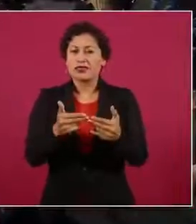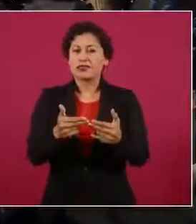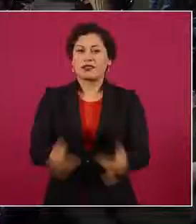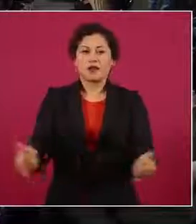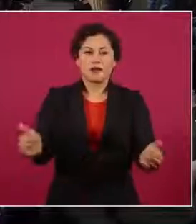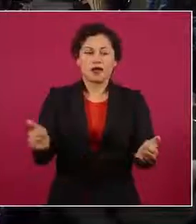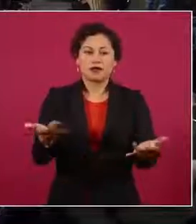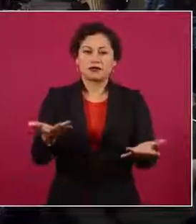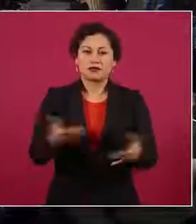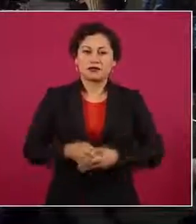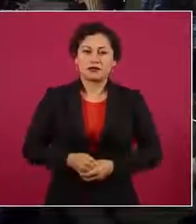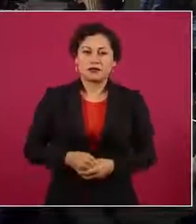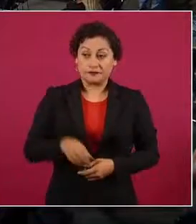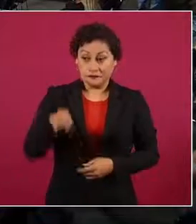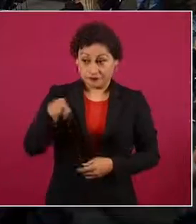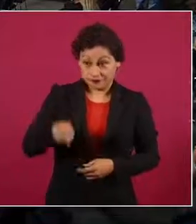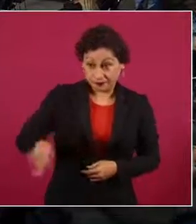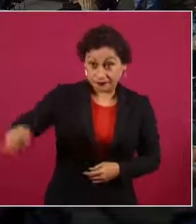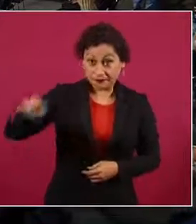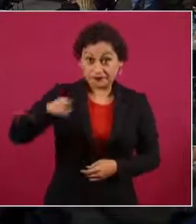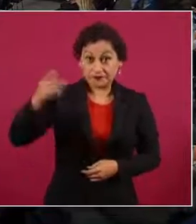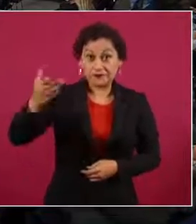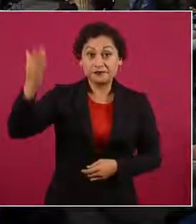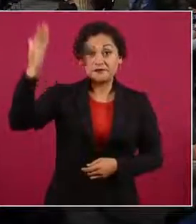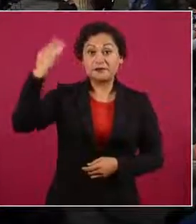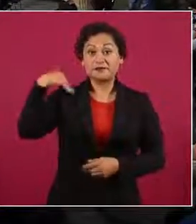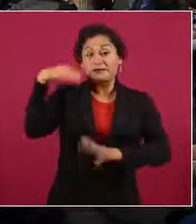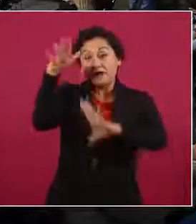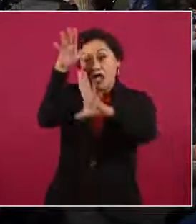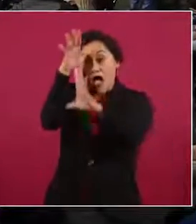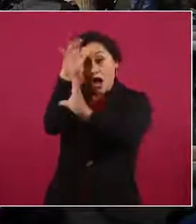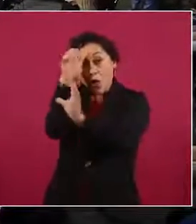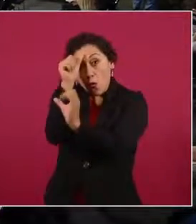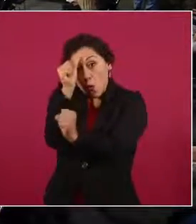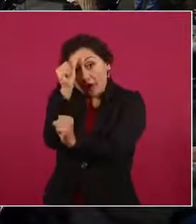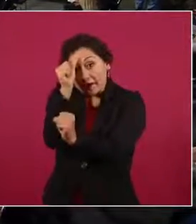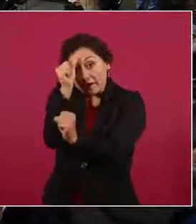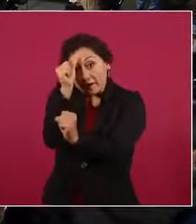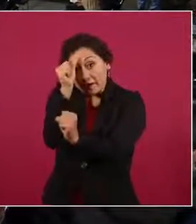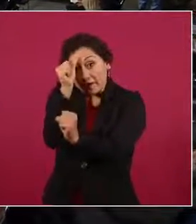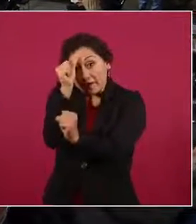Llegaron a firmar un pacto los medios de información